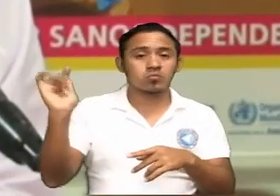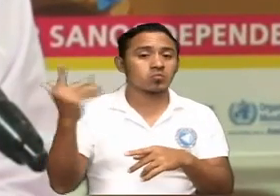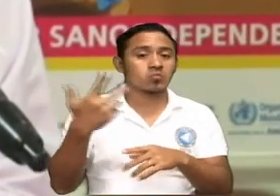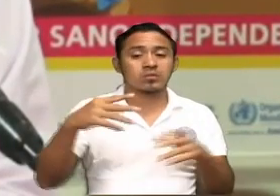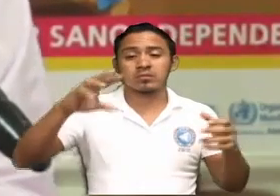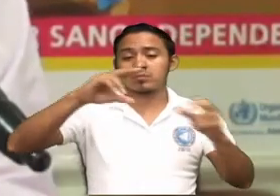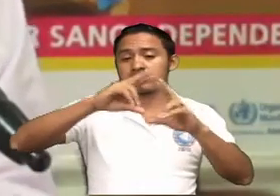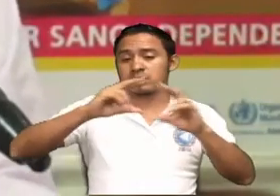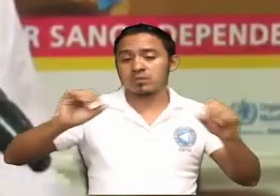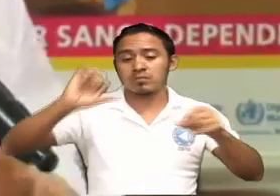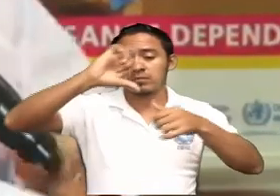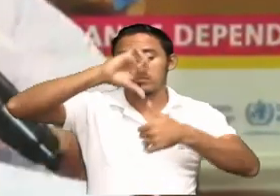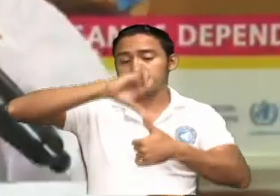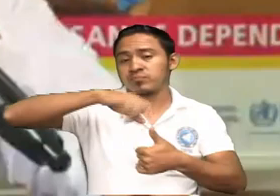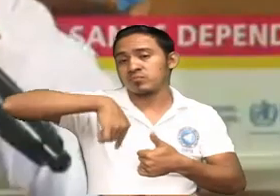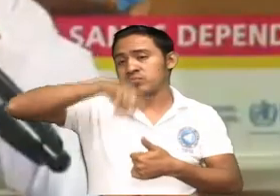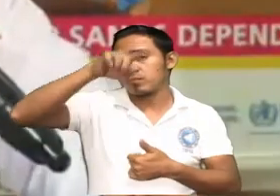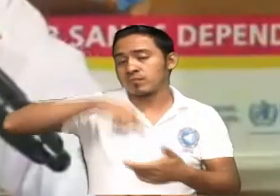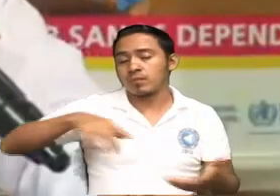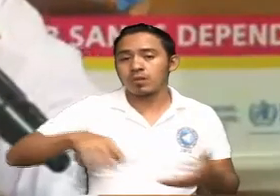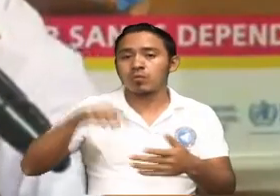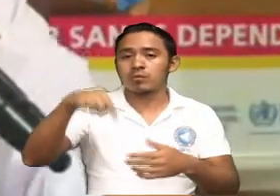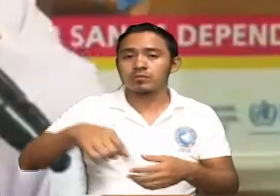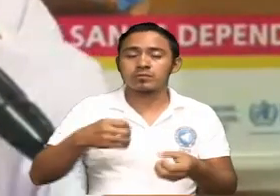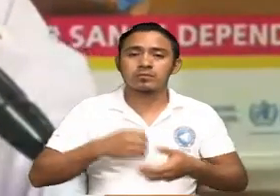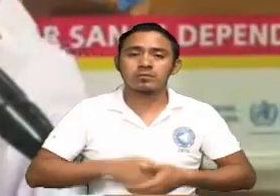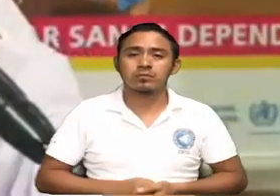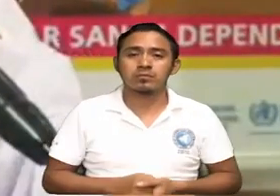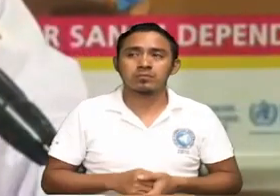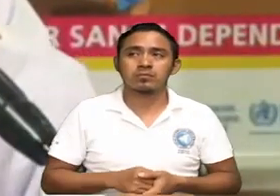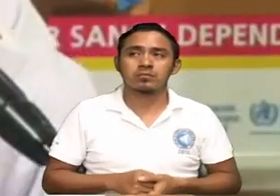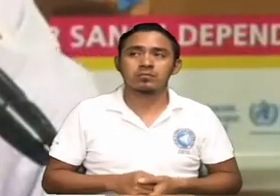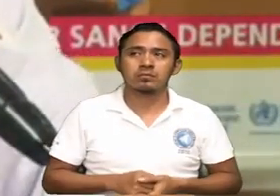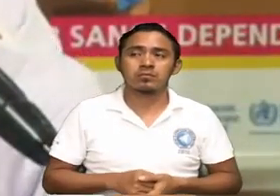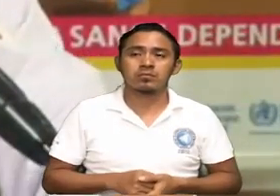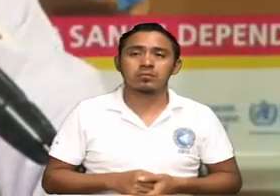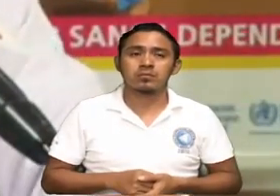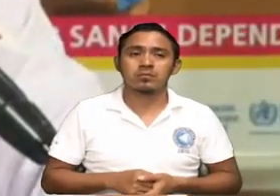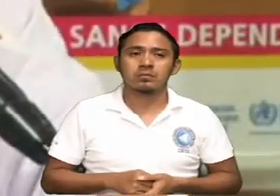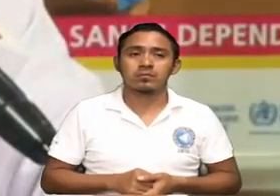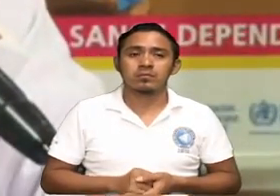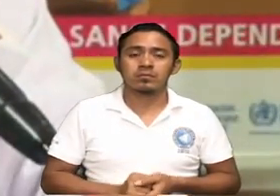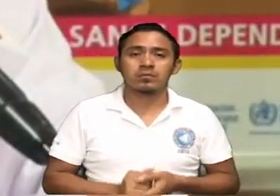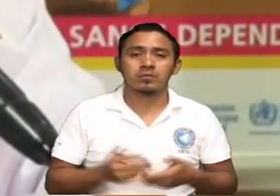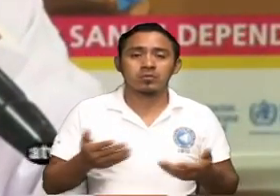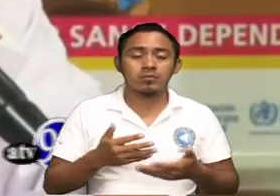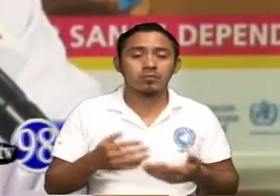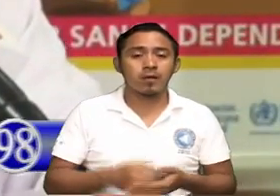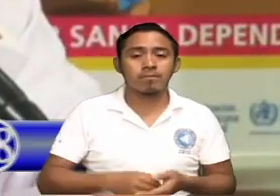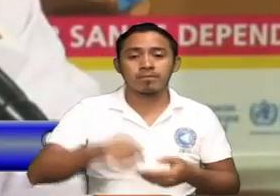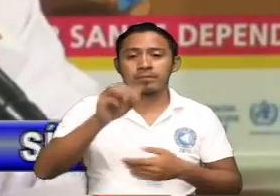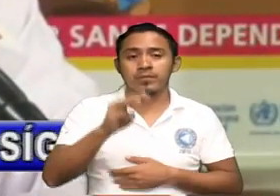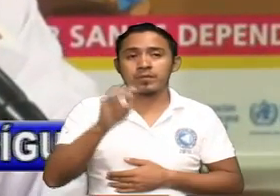región. Entonces, el día de hoy, pues esta resolución ministerial, la número